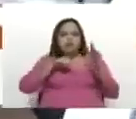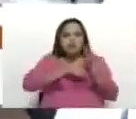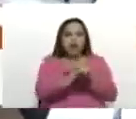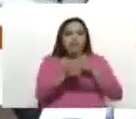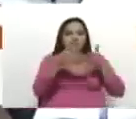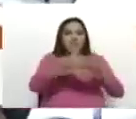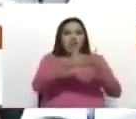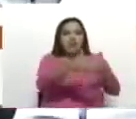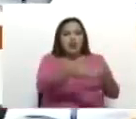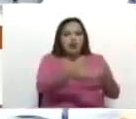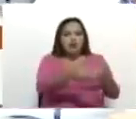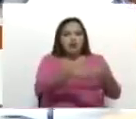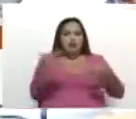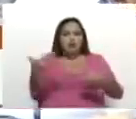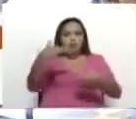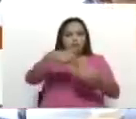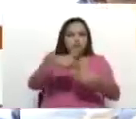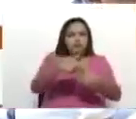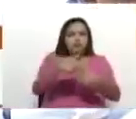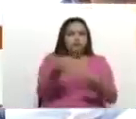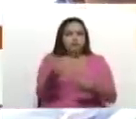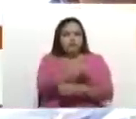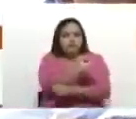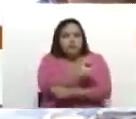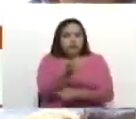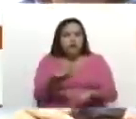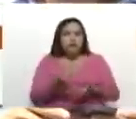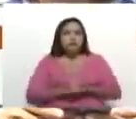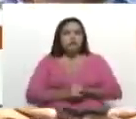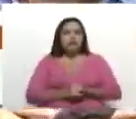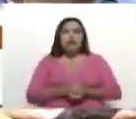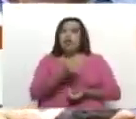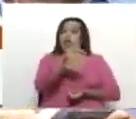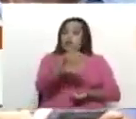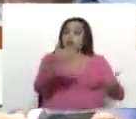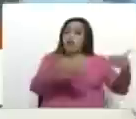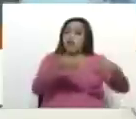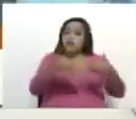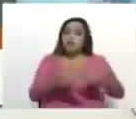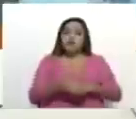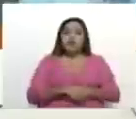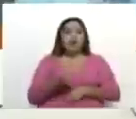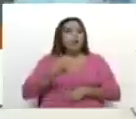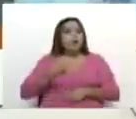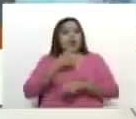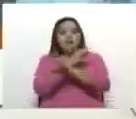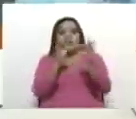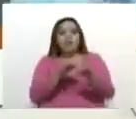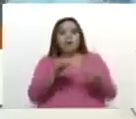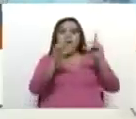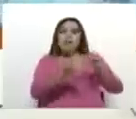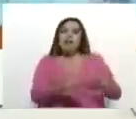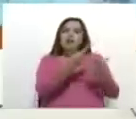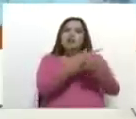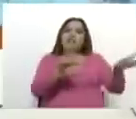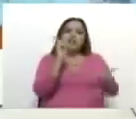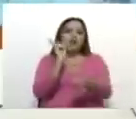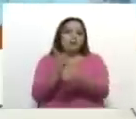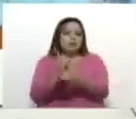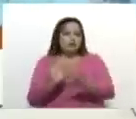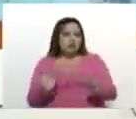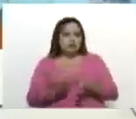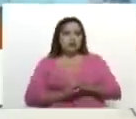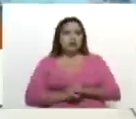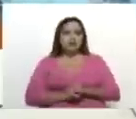los barcos con gasolina fue una elección de cualquier modo menos libre y competitiva